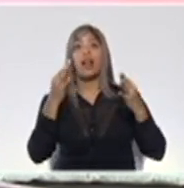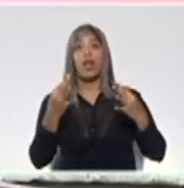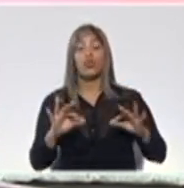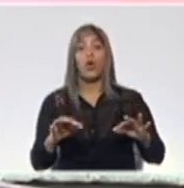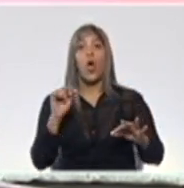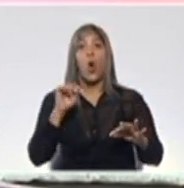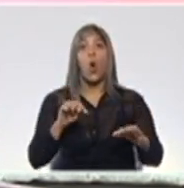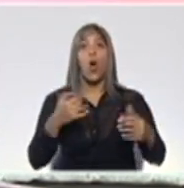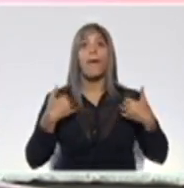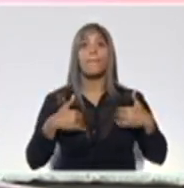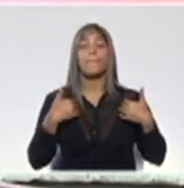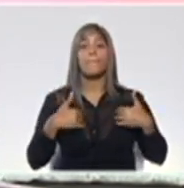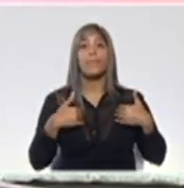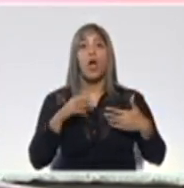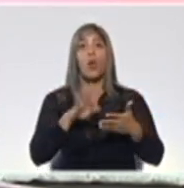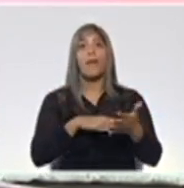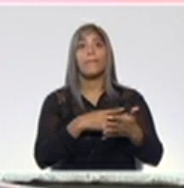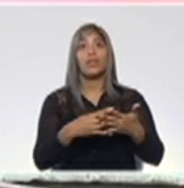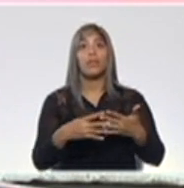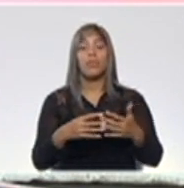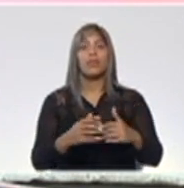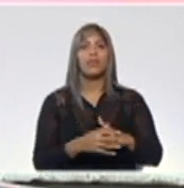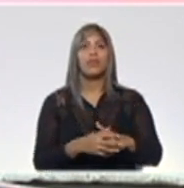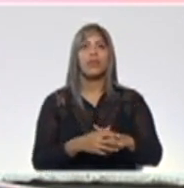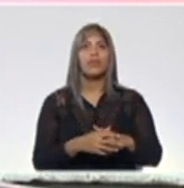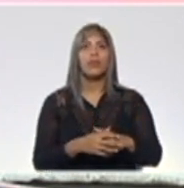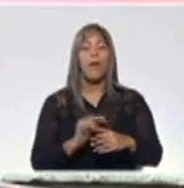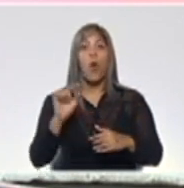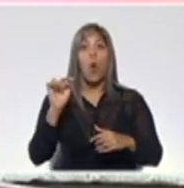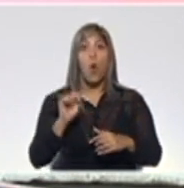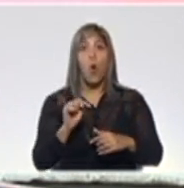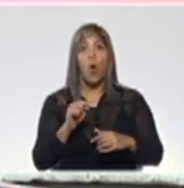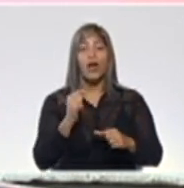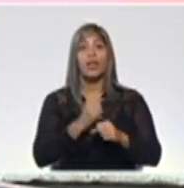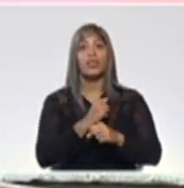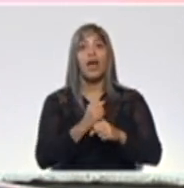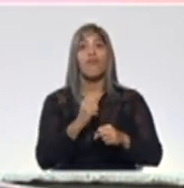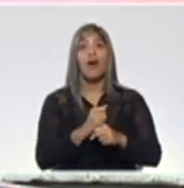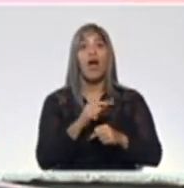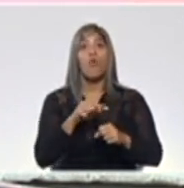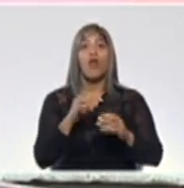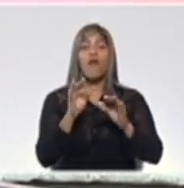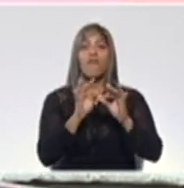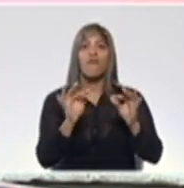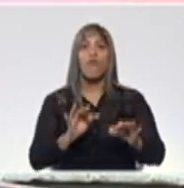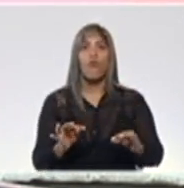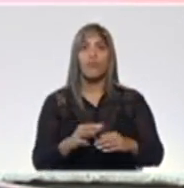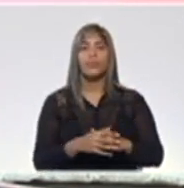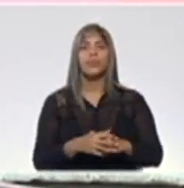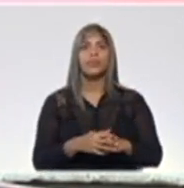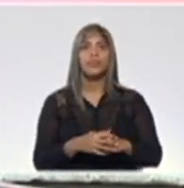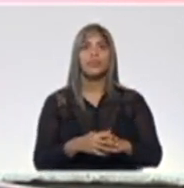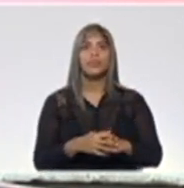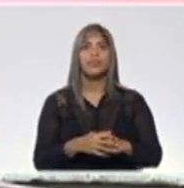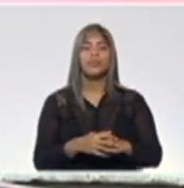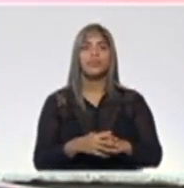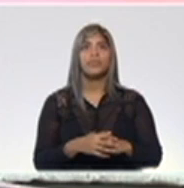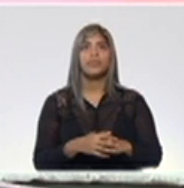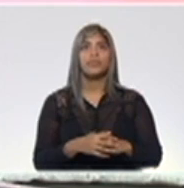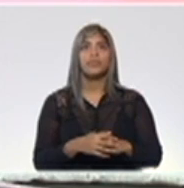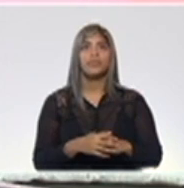Hoy es miércoles de matemática. Para el día de hoy vamos a trabajar con una figura